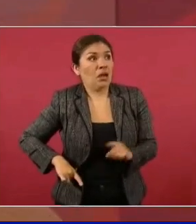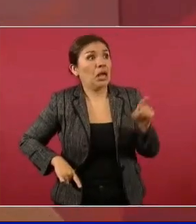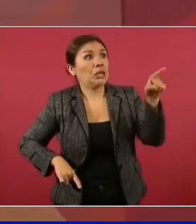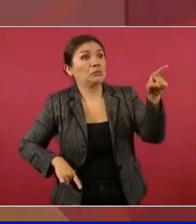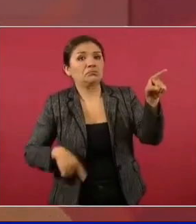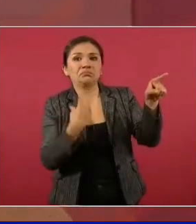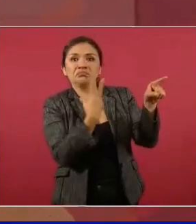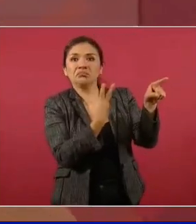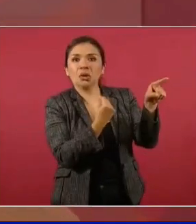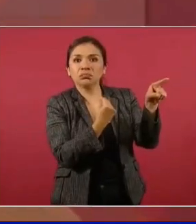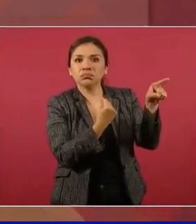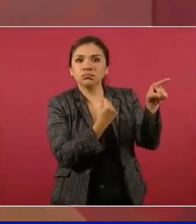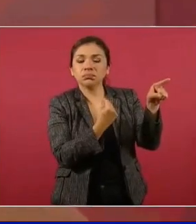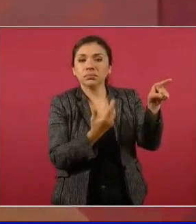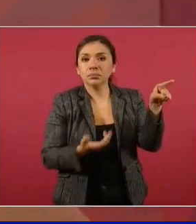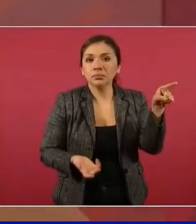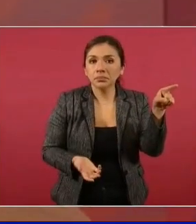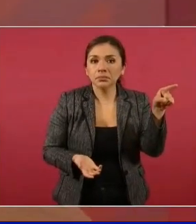no puede,